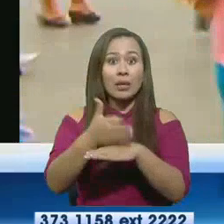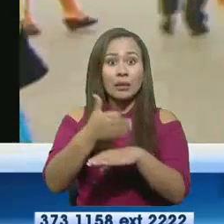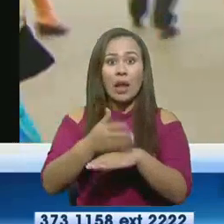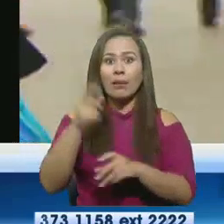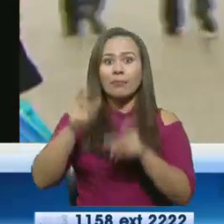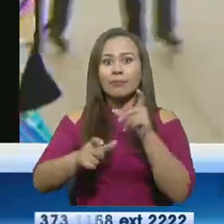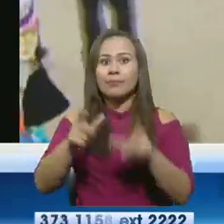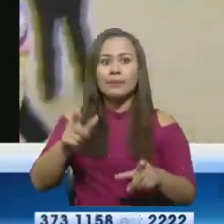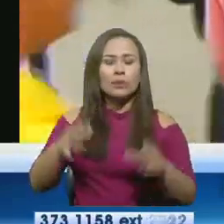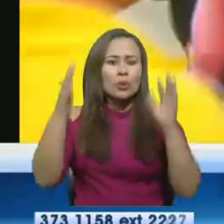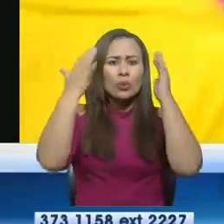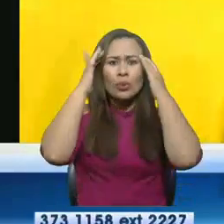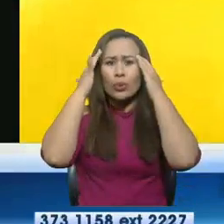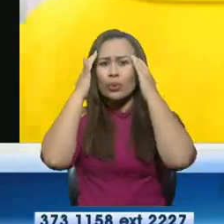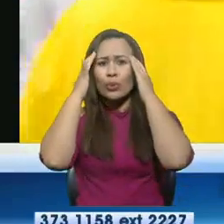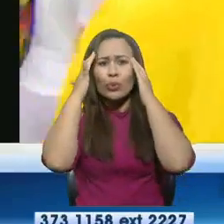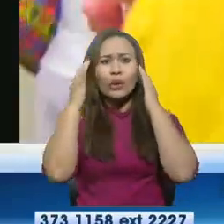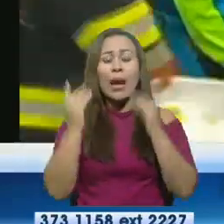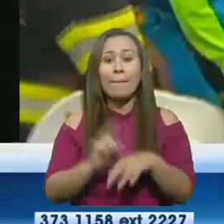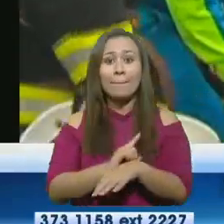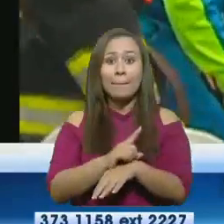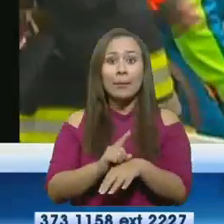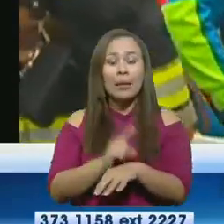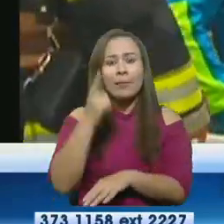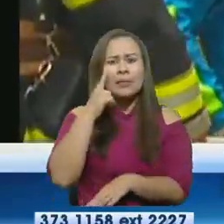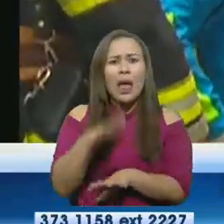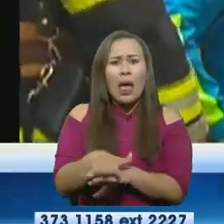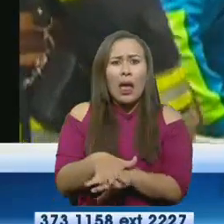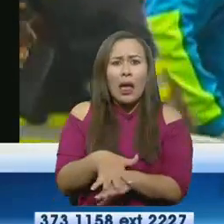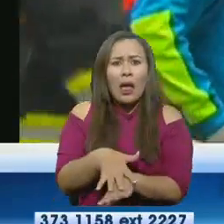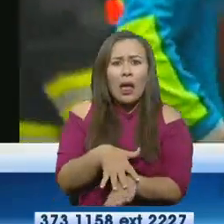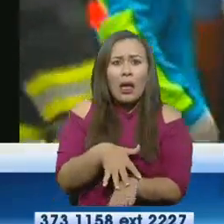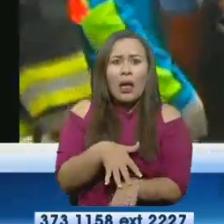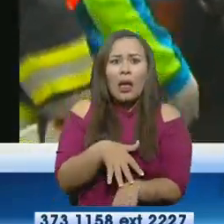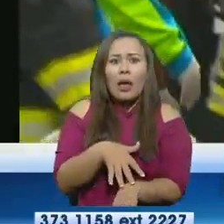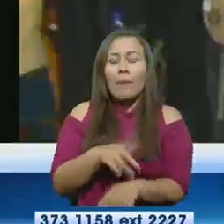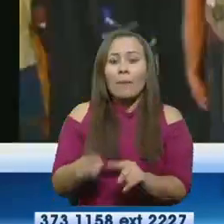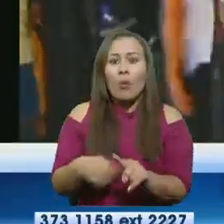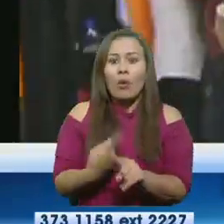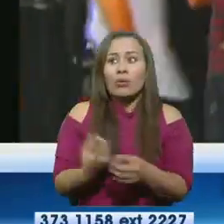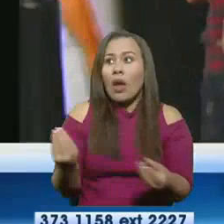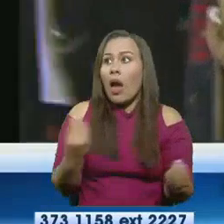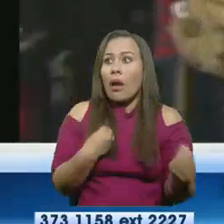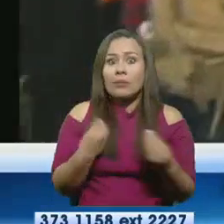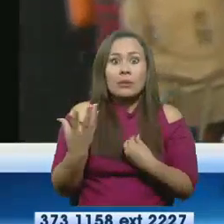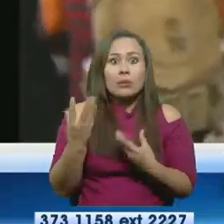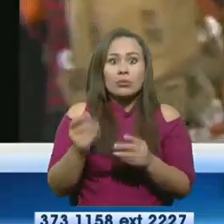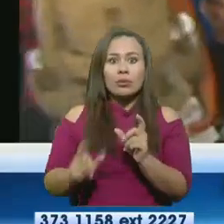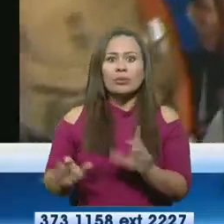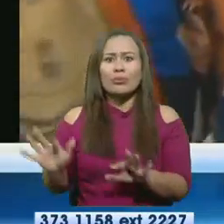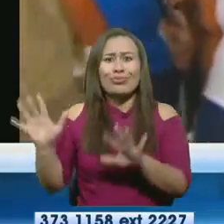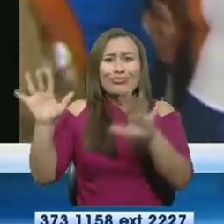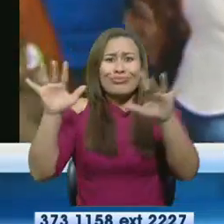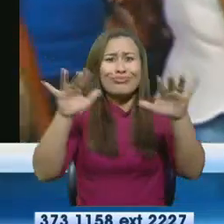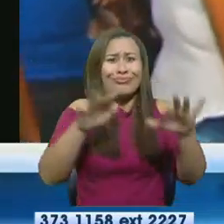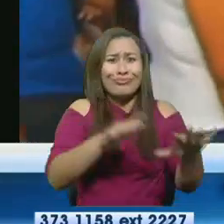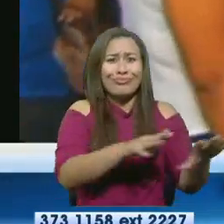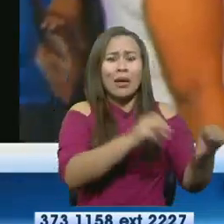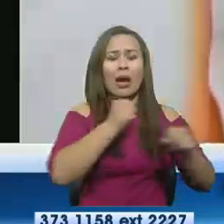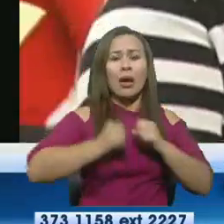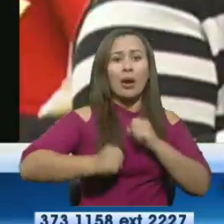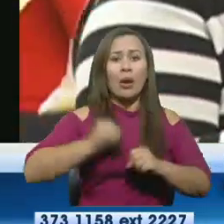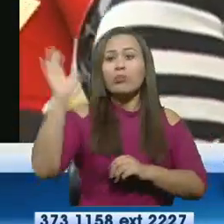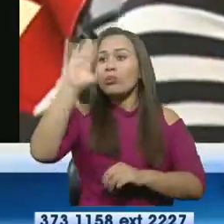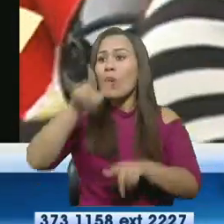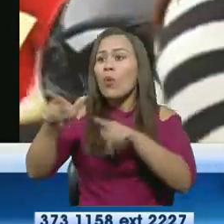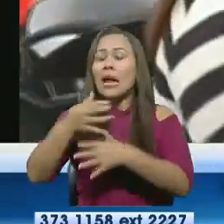veces durante los segundos que parecían eternos y amenazantes. Cientos salían despavoridos para encontrar un